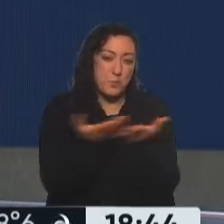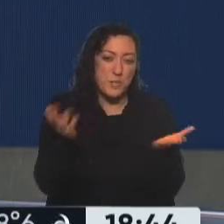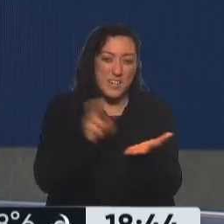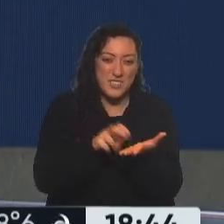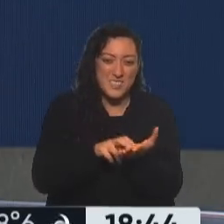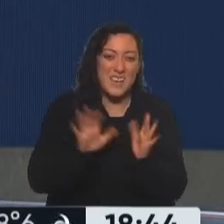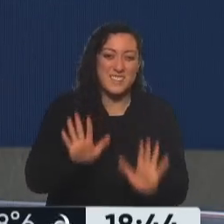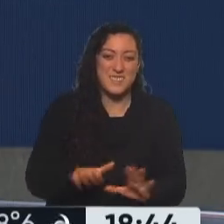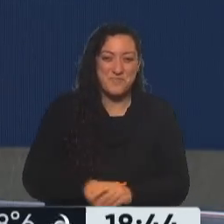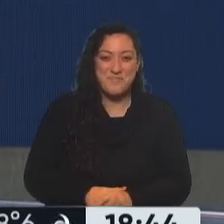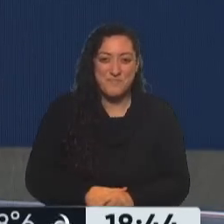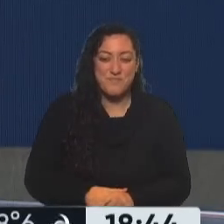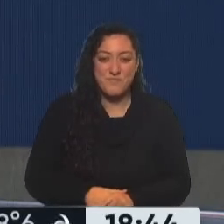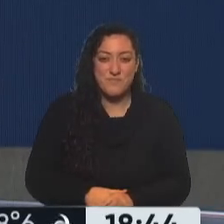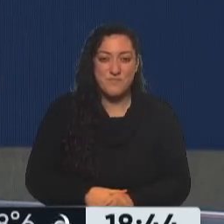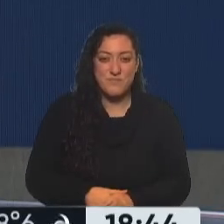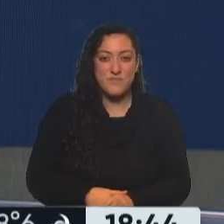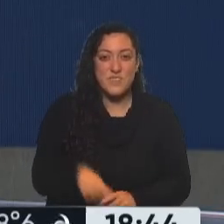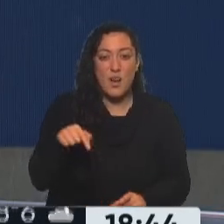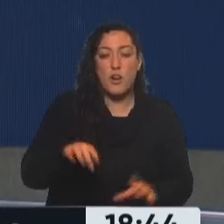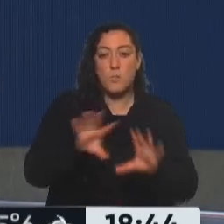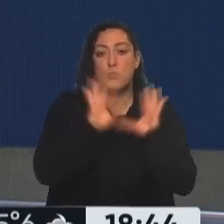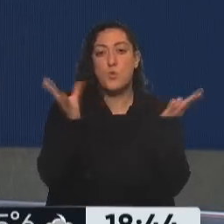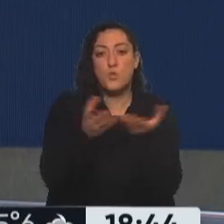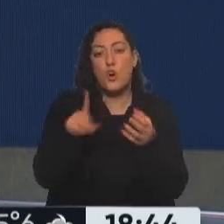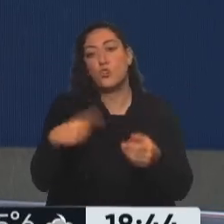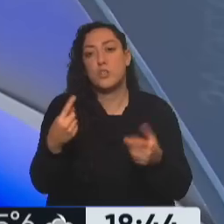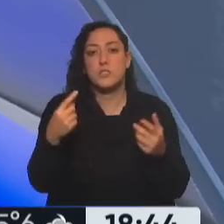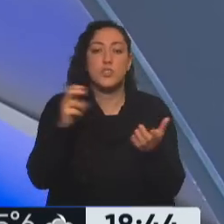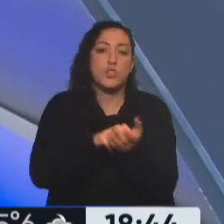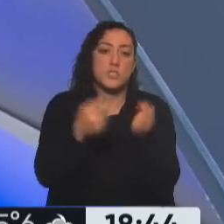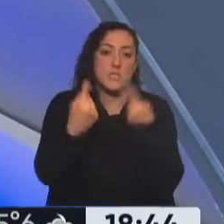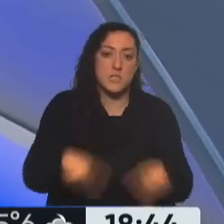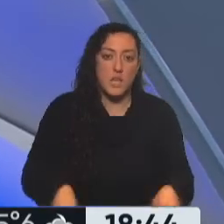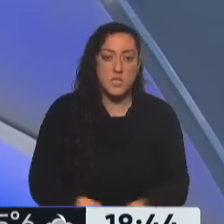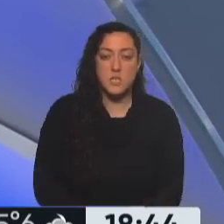Noticias Internacional. Vamos a seguir recorriendo el mundo de esta manera. A ver.